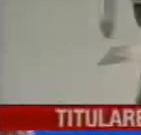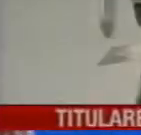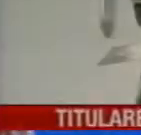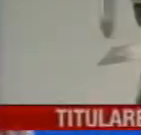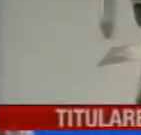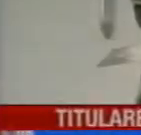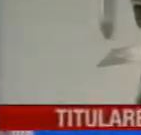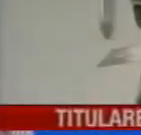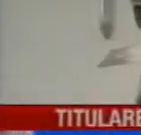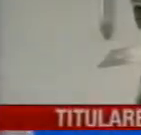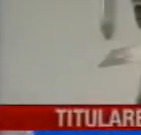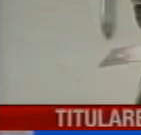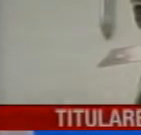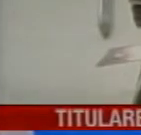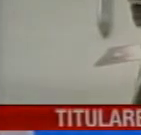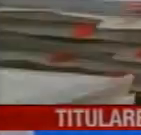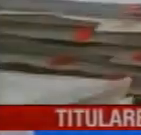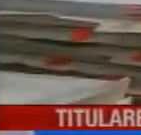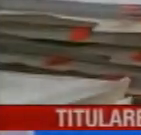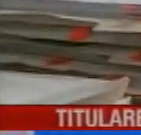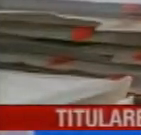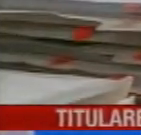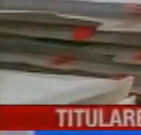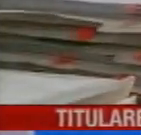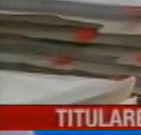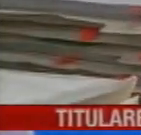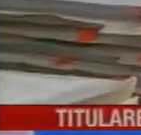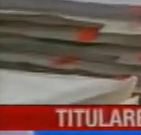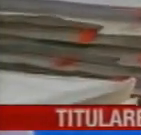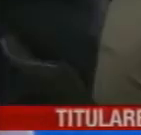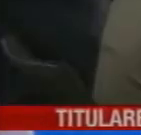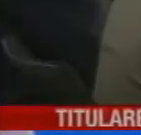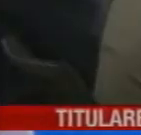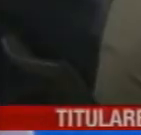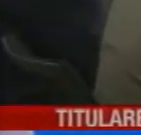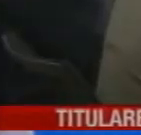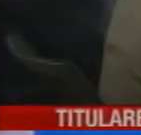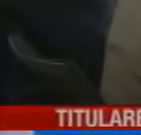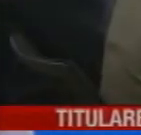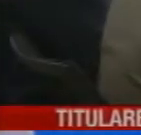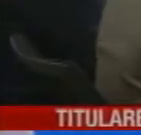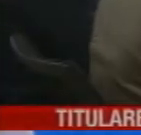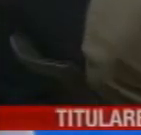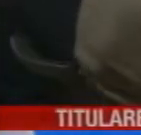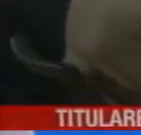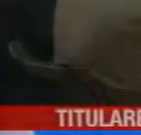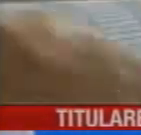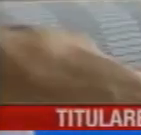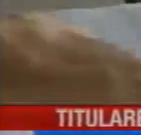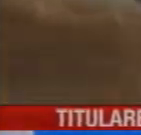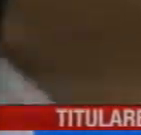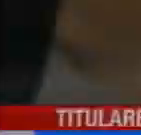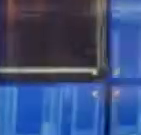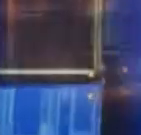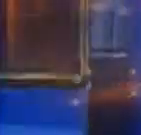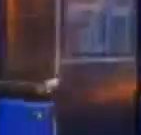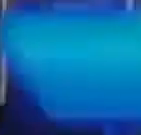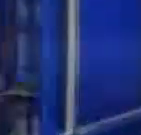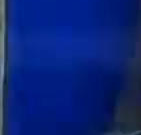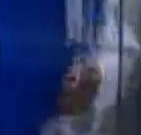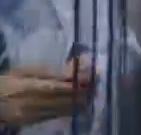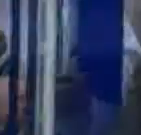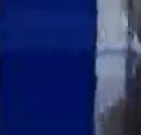Más de 50 millones de dólares de tres compañías son congelados por la Fiscalía por sospecha de lavado de activos.